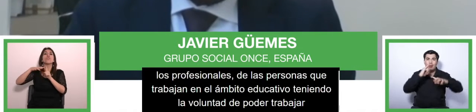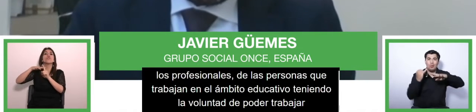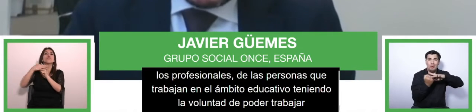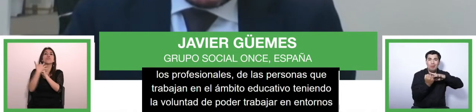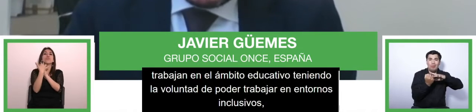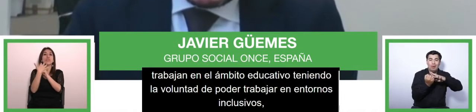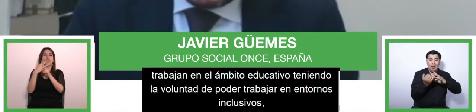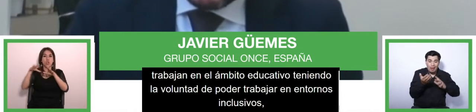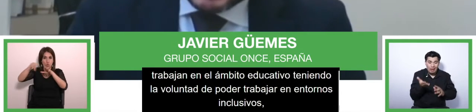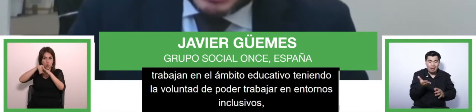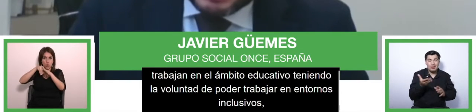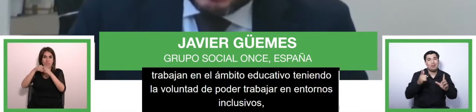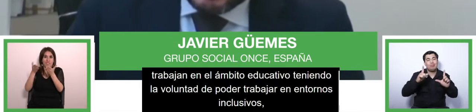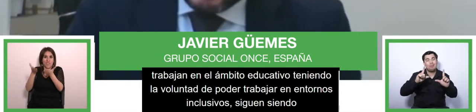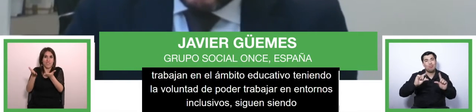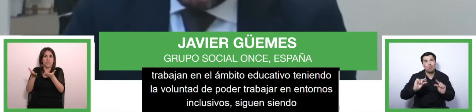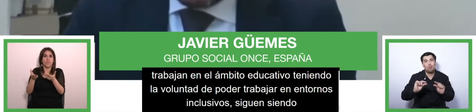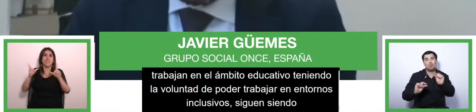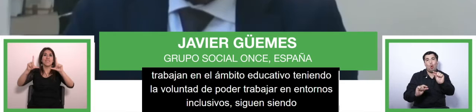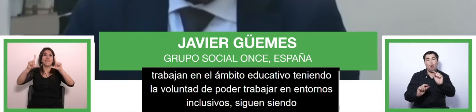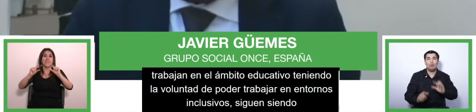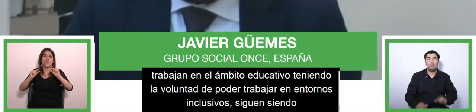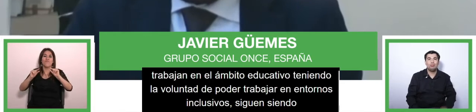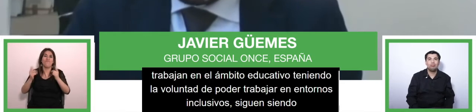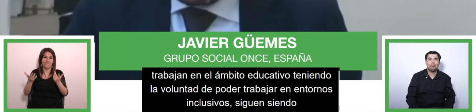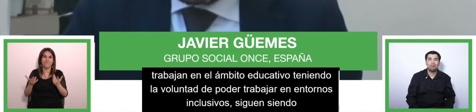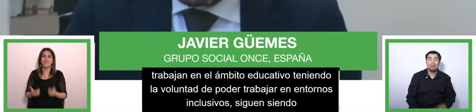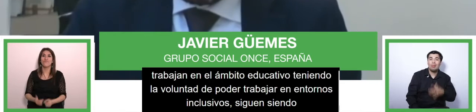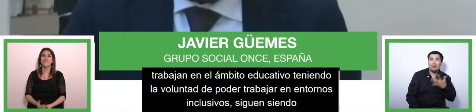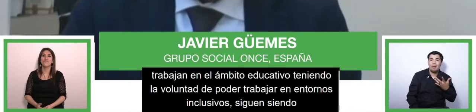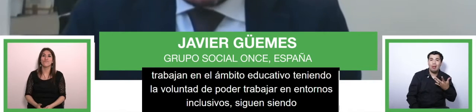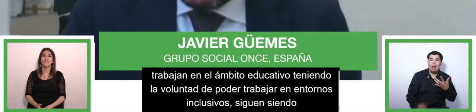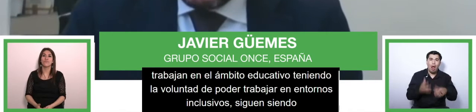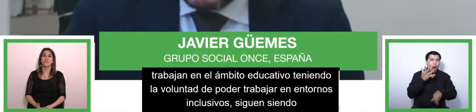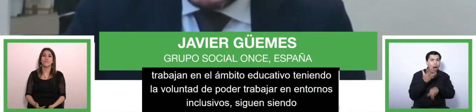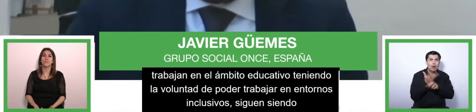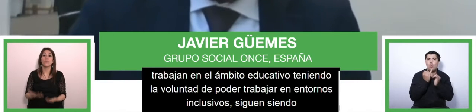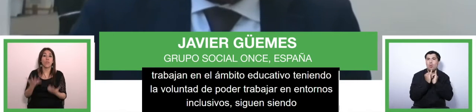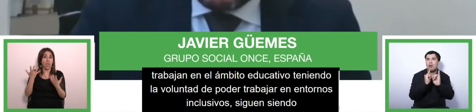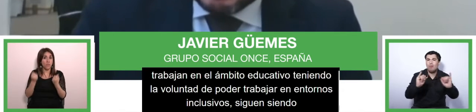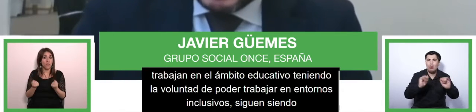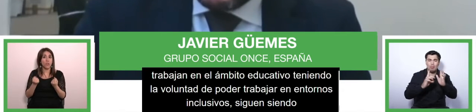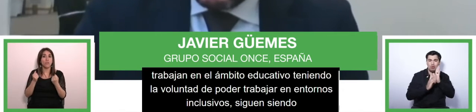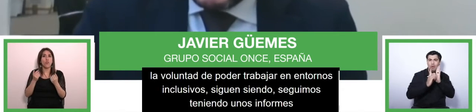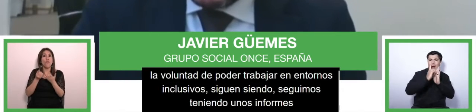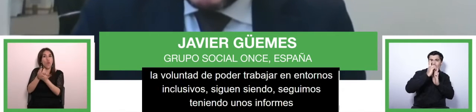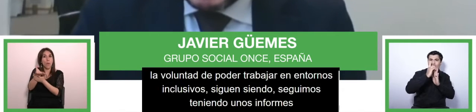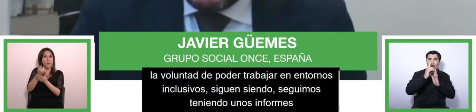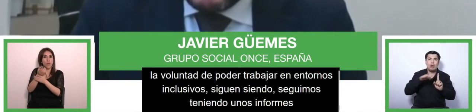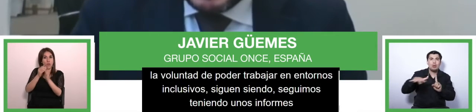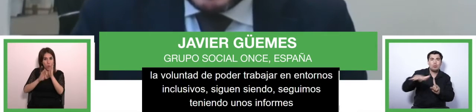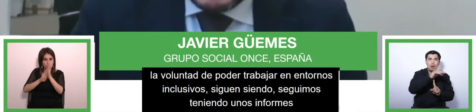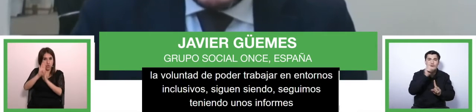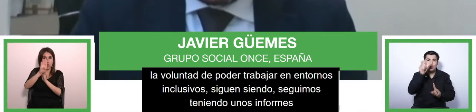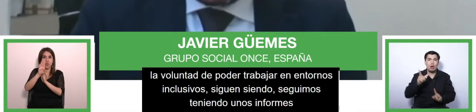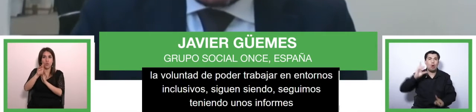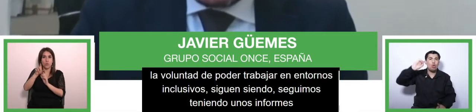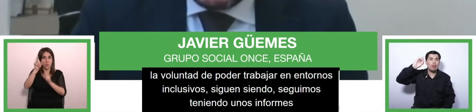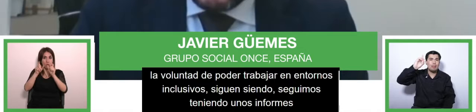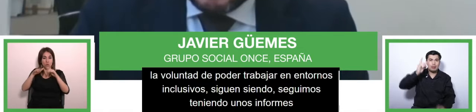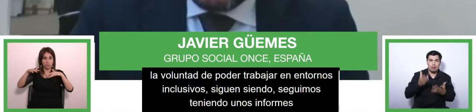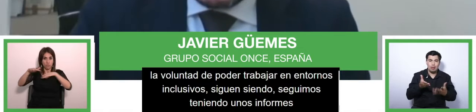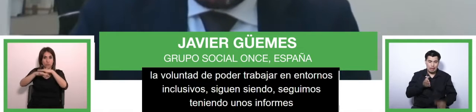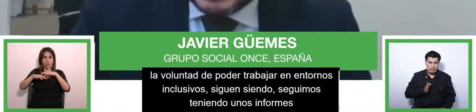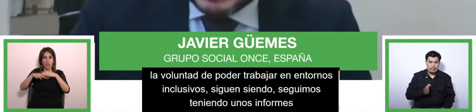insuficientes. Seguimos teniendo unos informes sobre los datos y la situación de las personas con discapacidad que